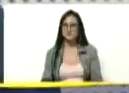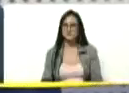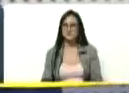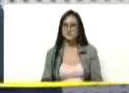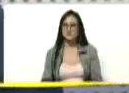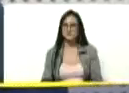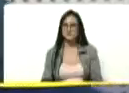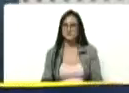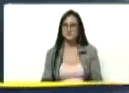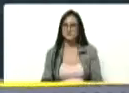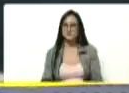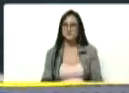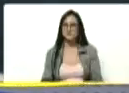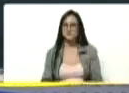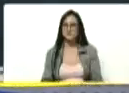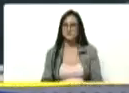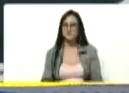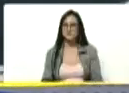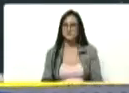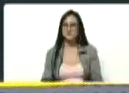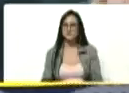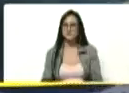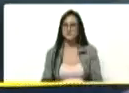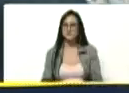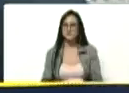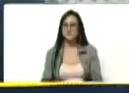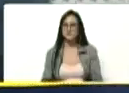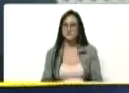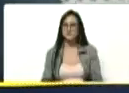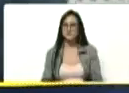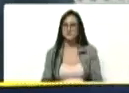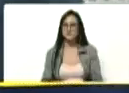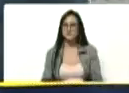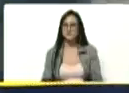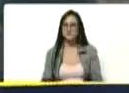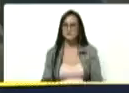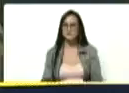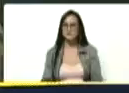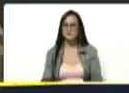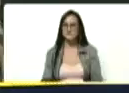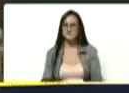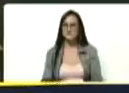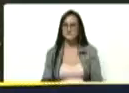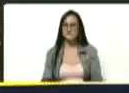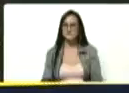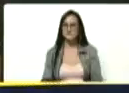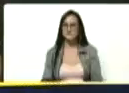El Granma, Raúl. El desembarco del Granma.